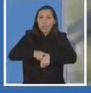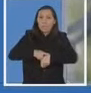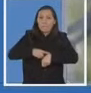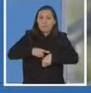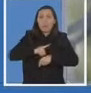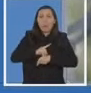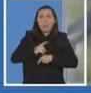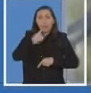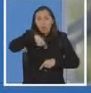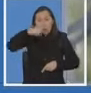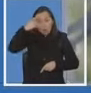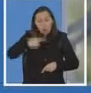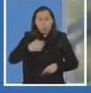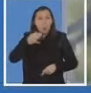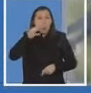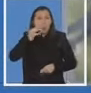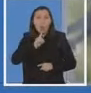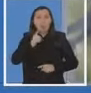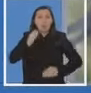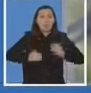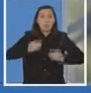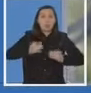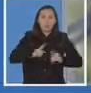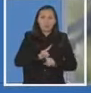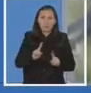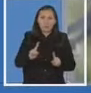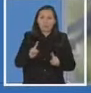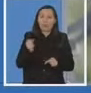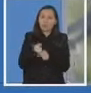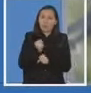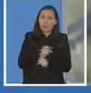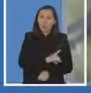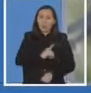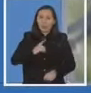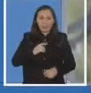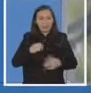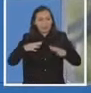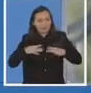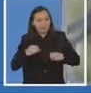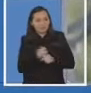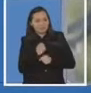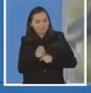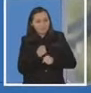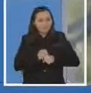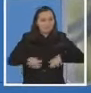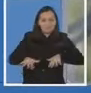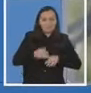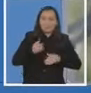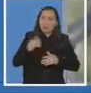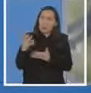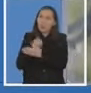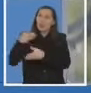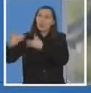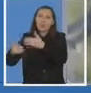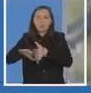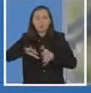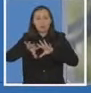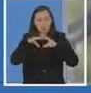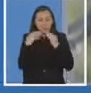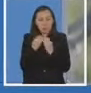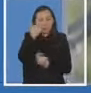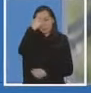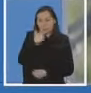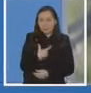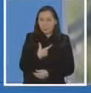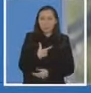humanos, no somos máquinas. Y los seres humanos buscamos que el trabajo dignifique, ¿no? Que el trabajo nos permita realizarnos como seres integrales,